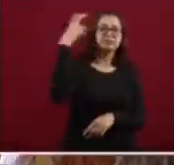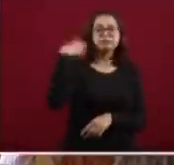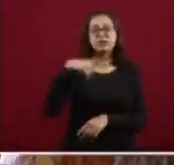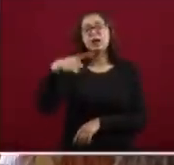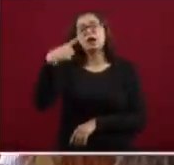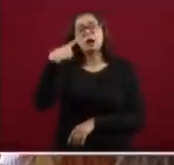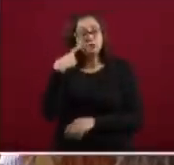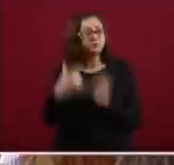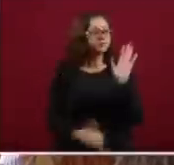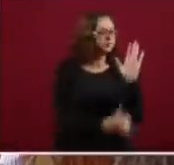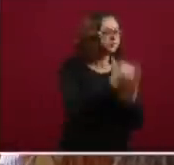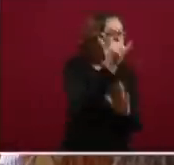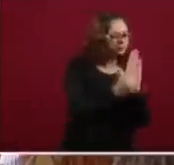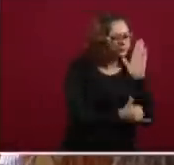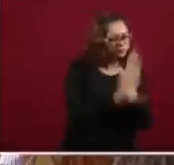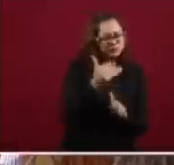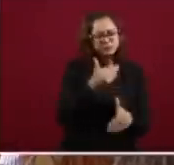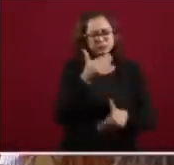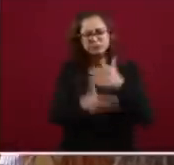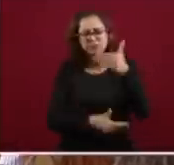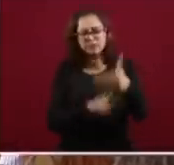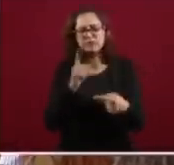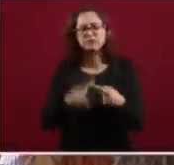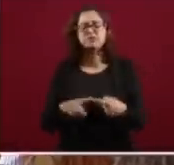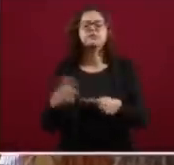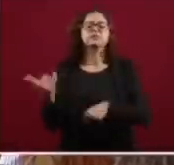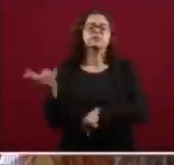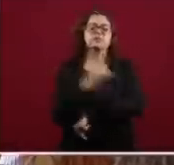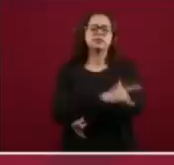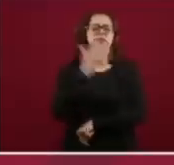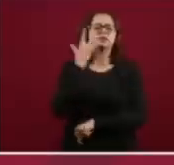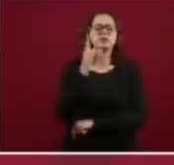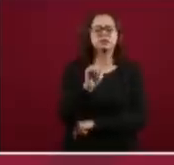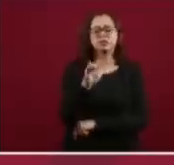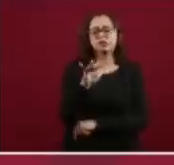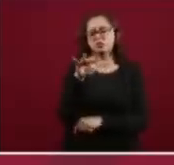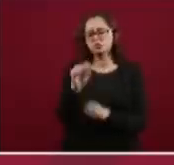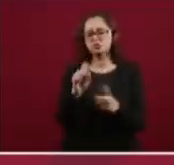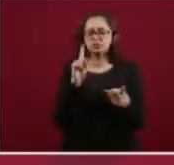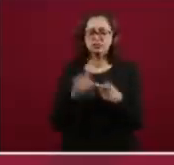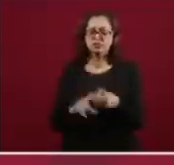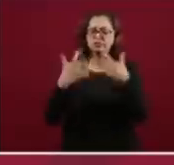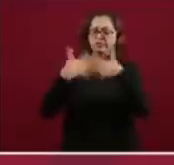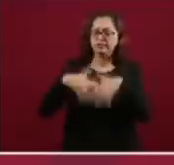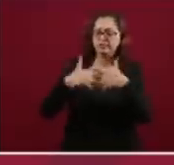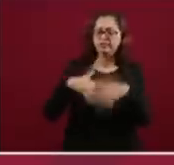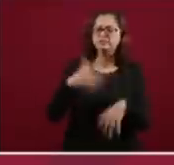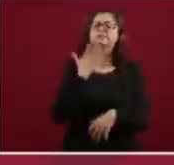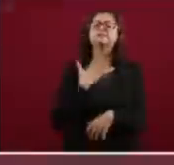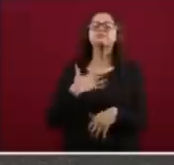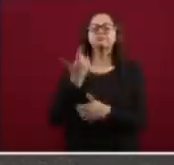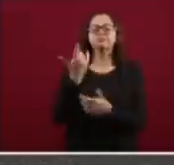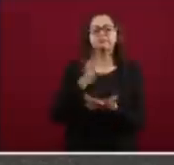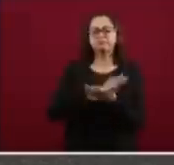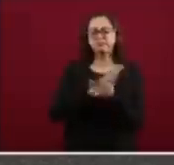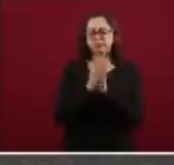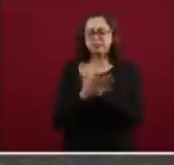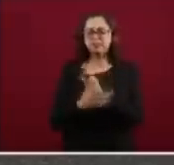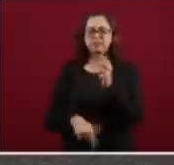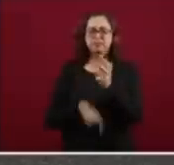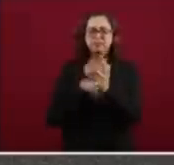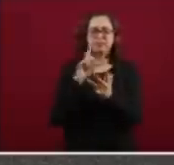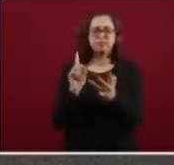vamos a estar en santa lucia vamos a estar en las refinerías de nuevo vamos a estar